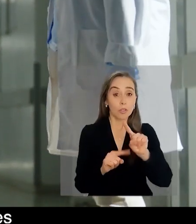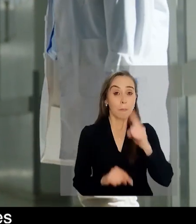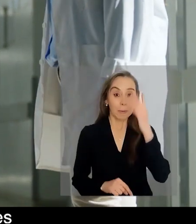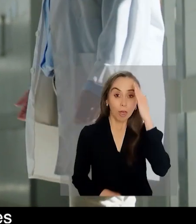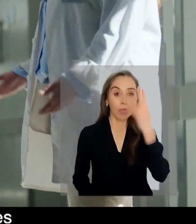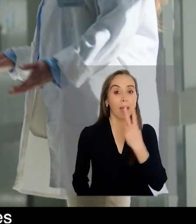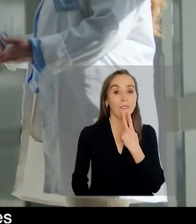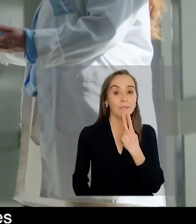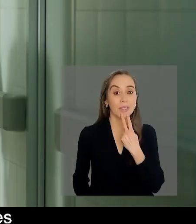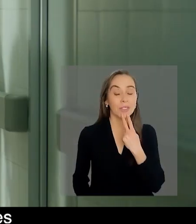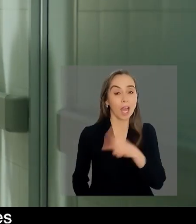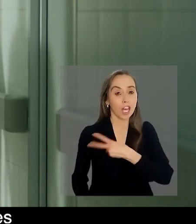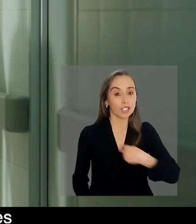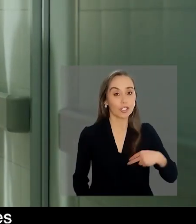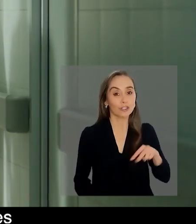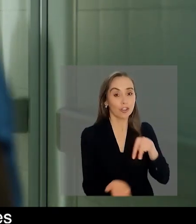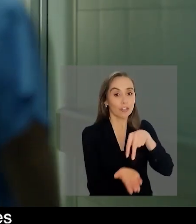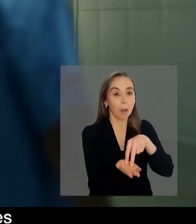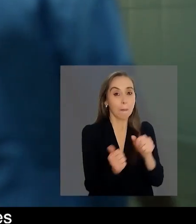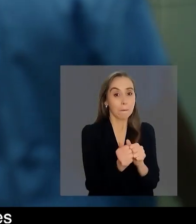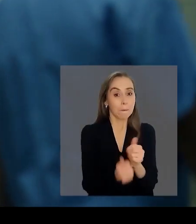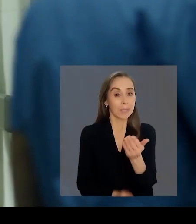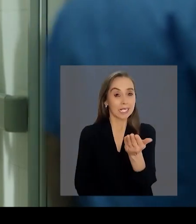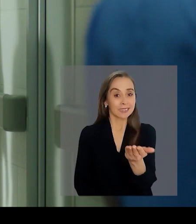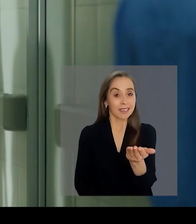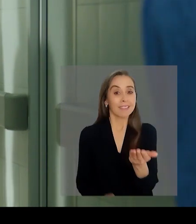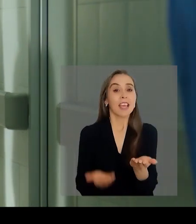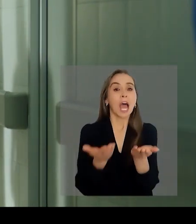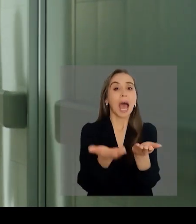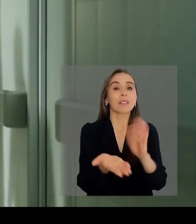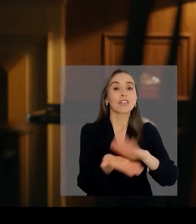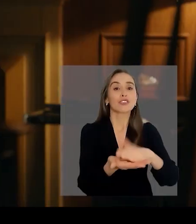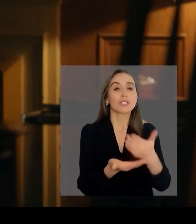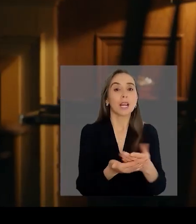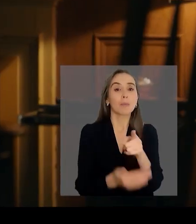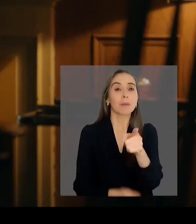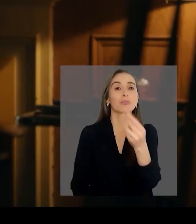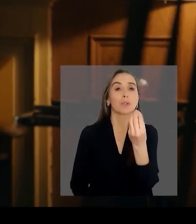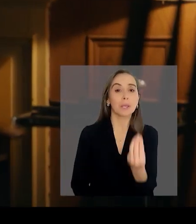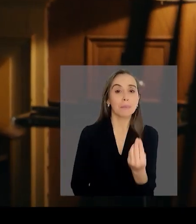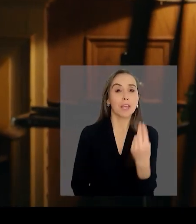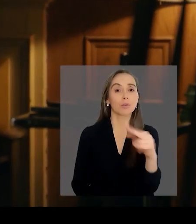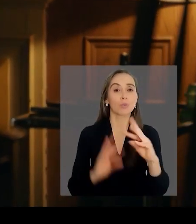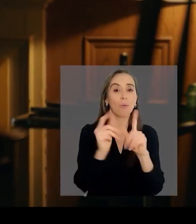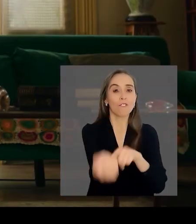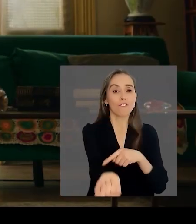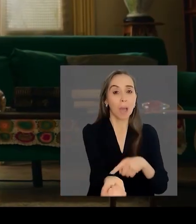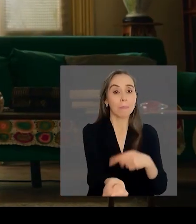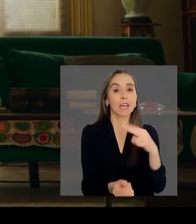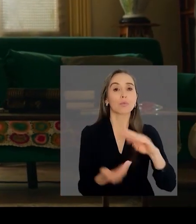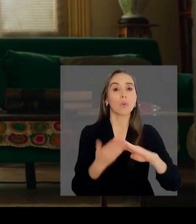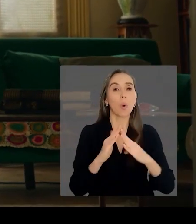Desde los primeros días de vida, estaremos presentes brindando atención de salud para tu bienestar, el de tu familia y de tu